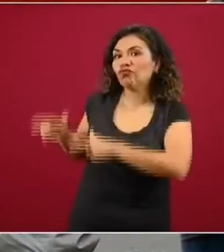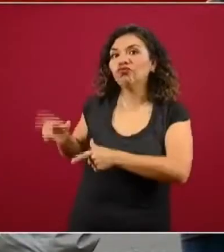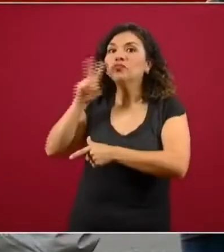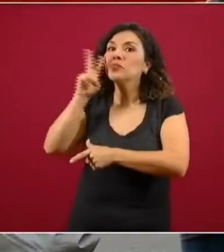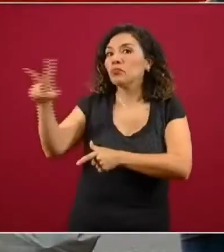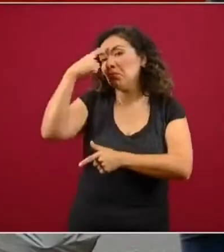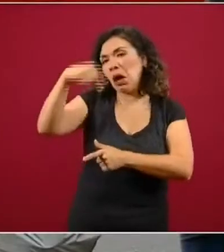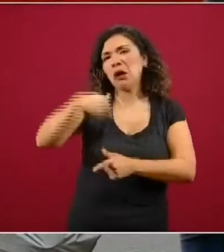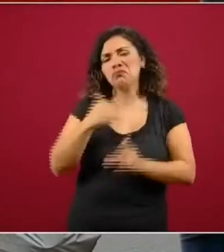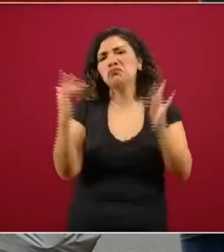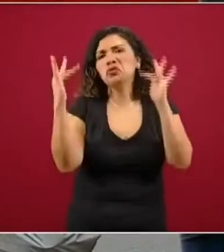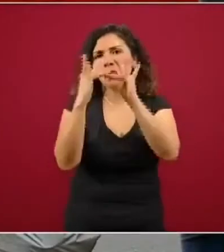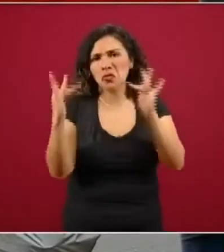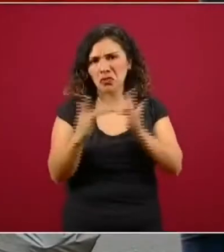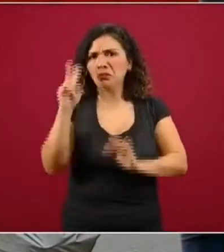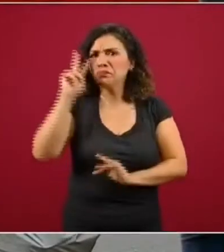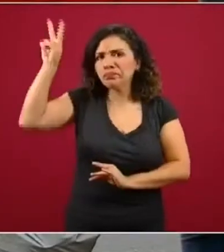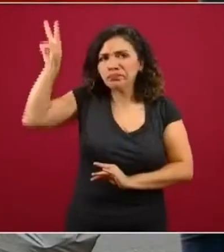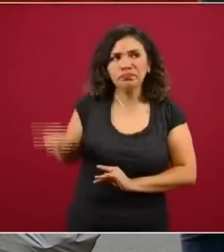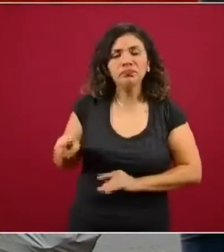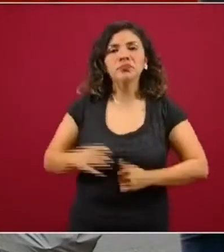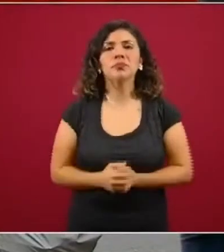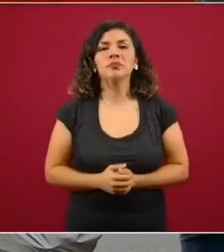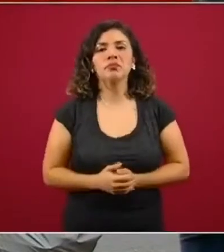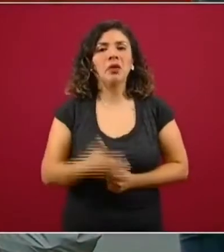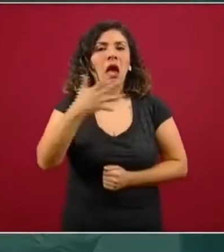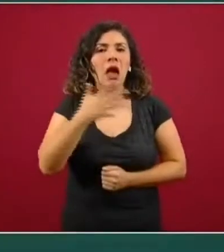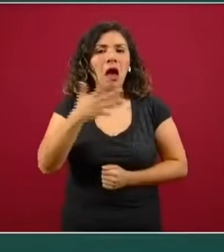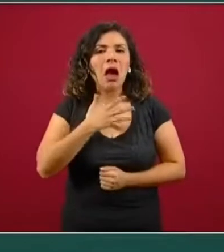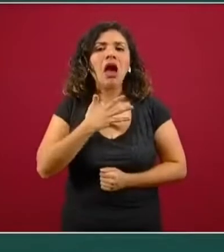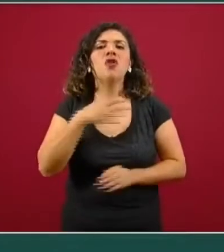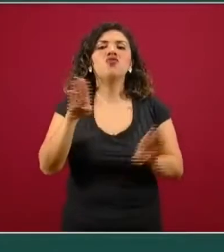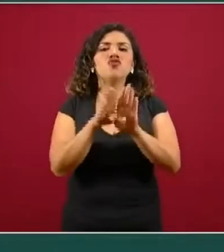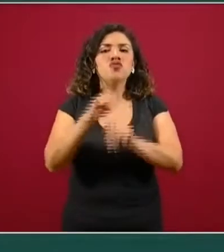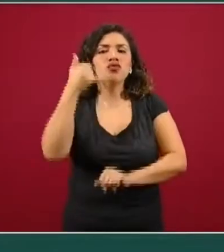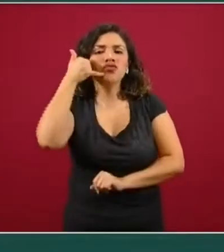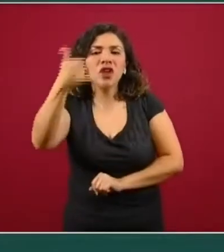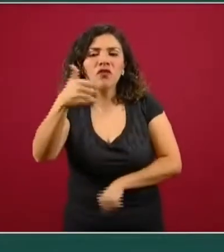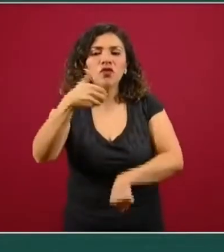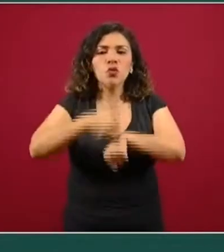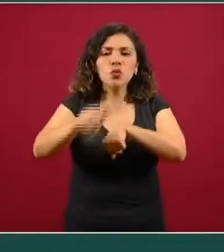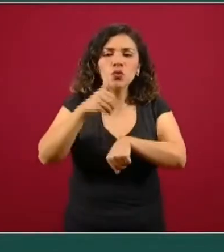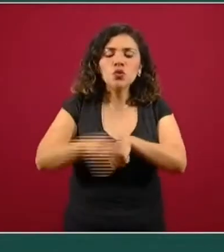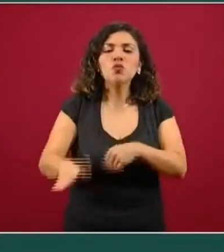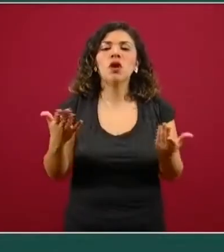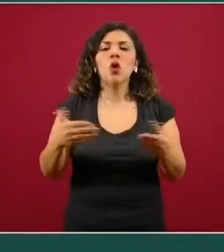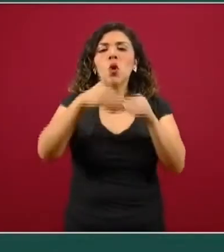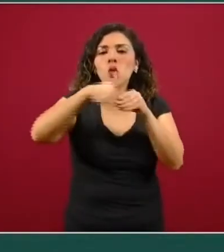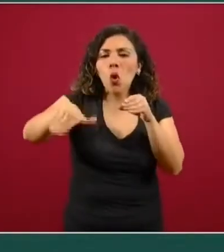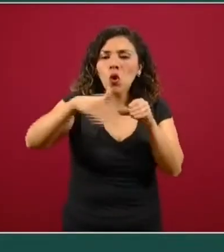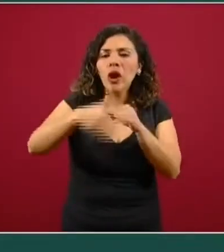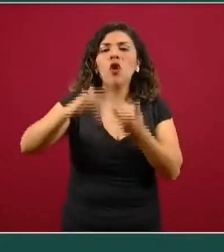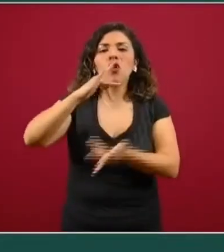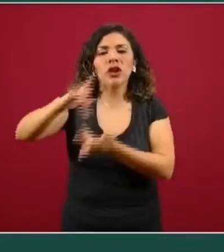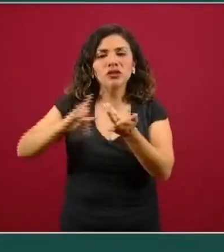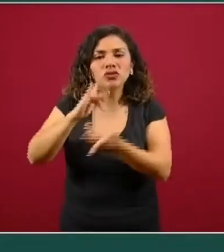De ahí aparece en su pantalla nuestra página, nuestros teléfonos, nuestros